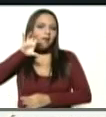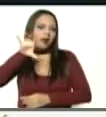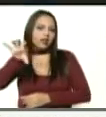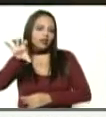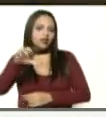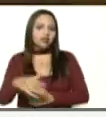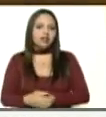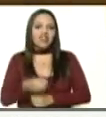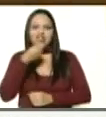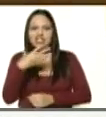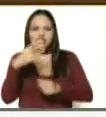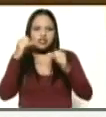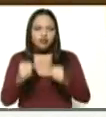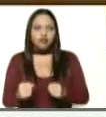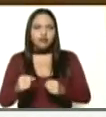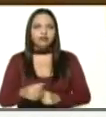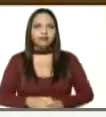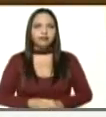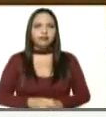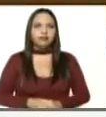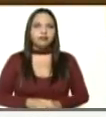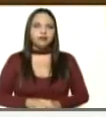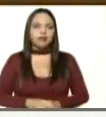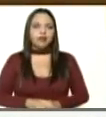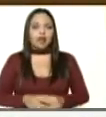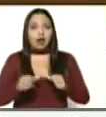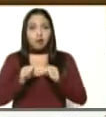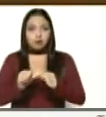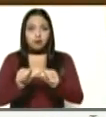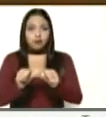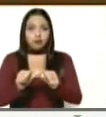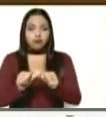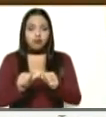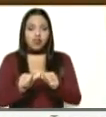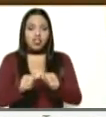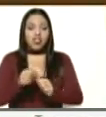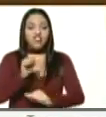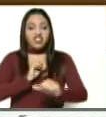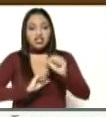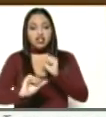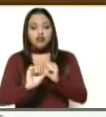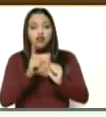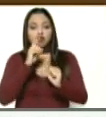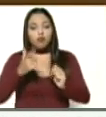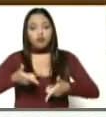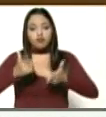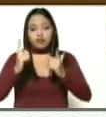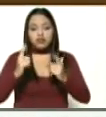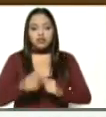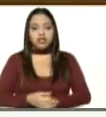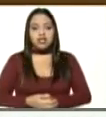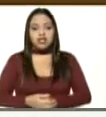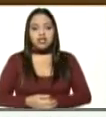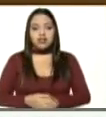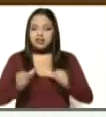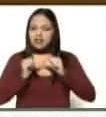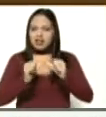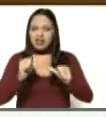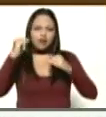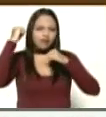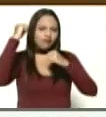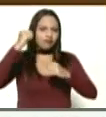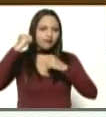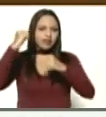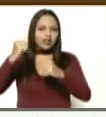Patriota, bella y segura, para seguir batallando y para seguir venciendo y para seguir